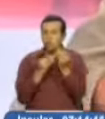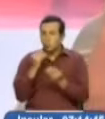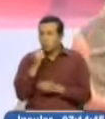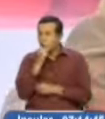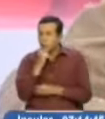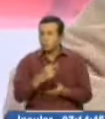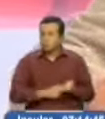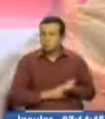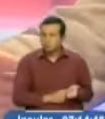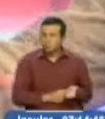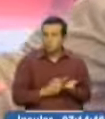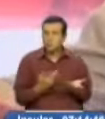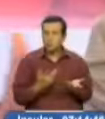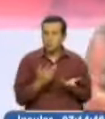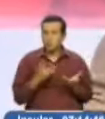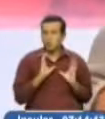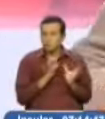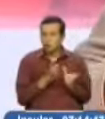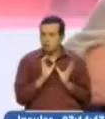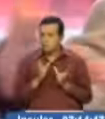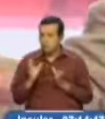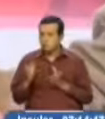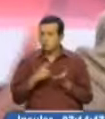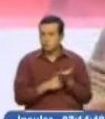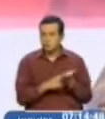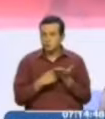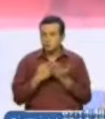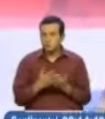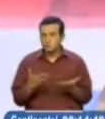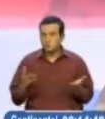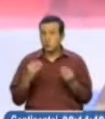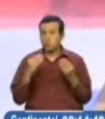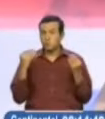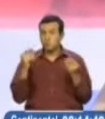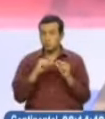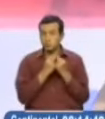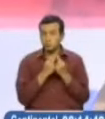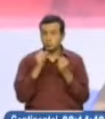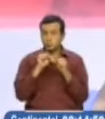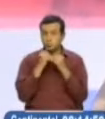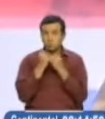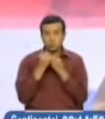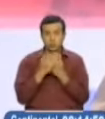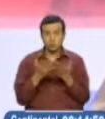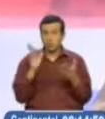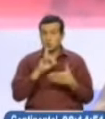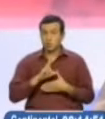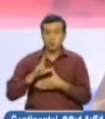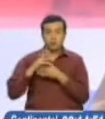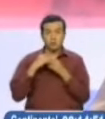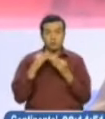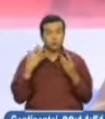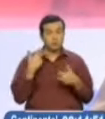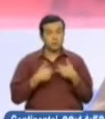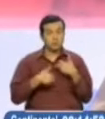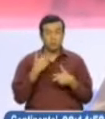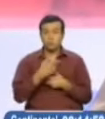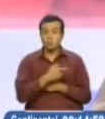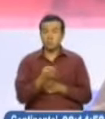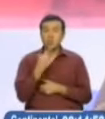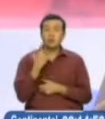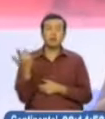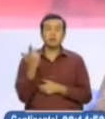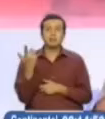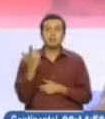cocinando en buena parte de los sectores, o en un buen número de sectores de las sociedades latinoamericanas, se estaba cocinando